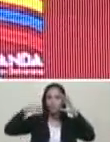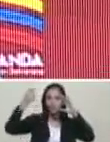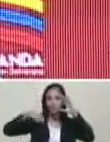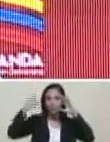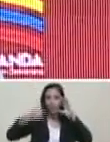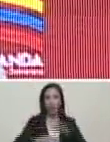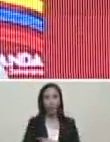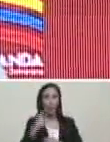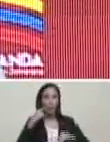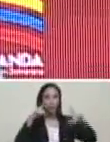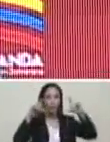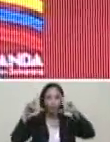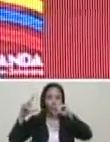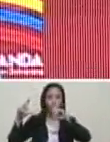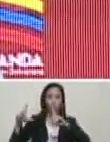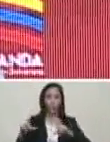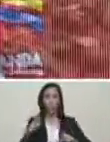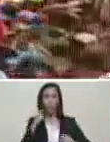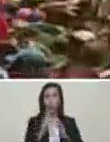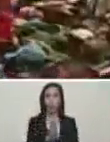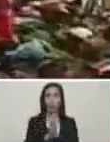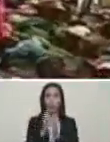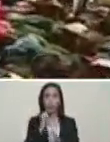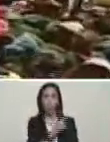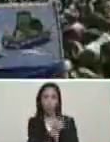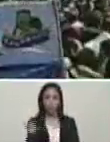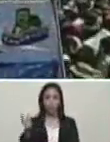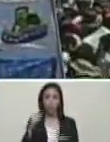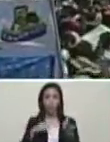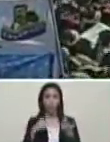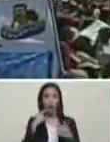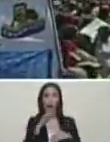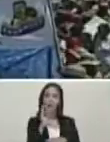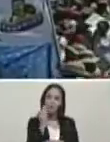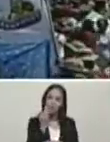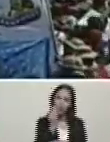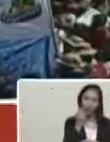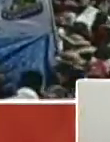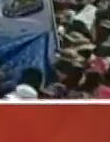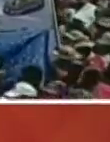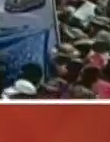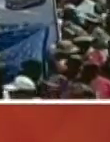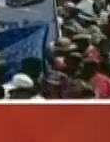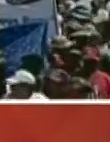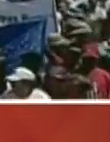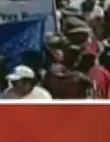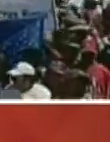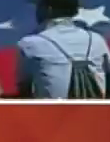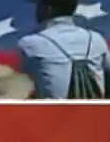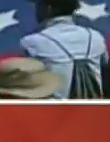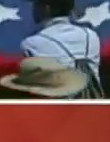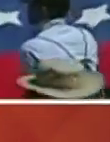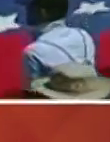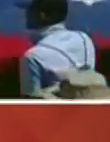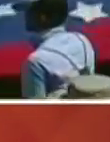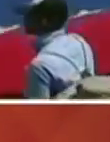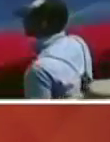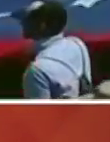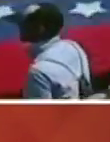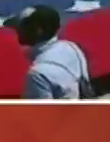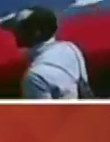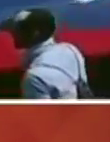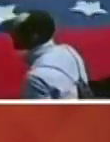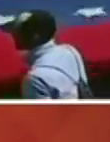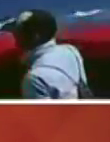esta fotografía. Y yo le pido a ustedes, ¿ustedes tienen página de Facebook? Levanten la mano quien tiene Facebook.